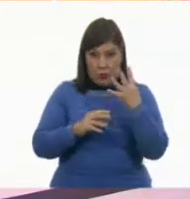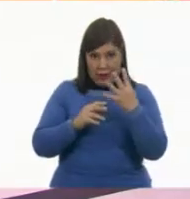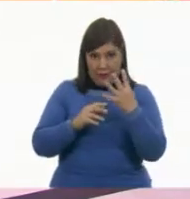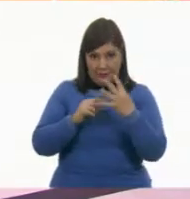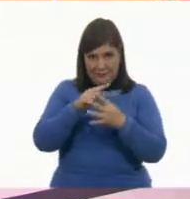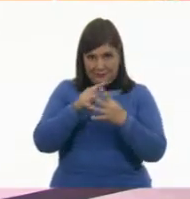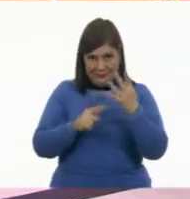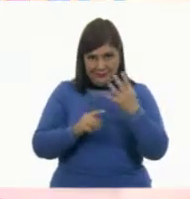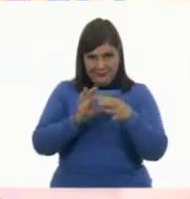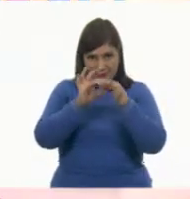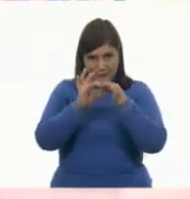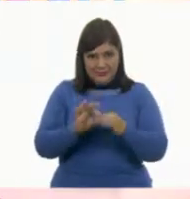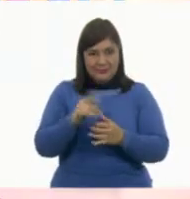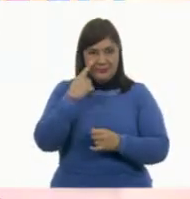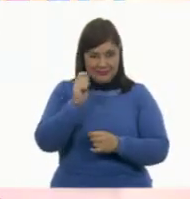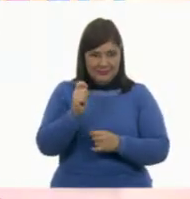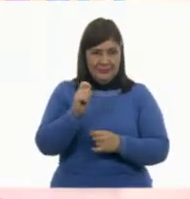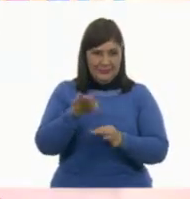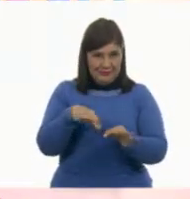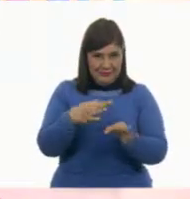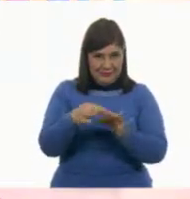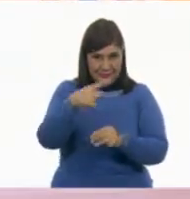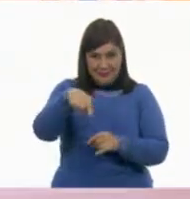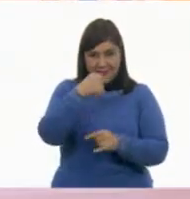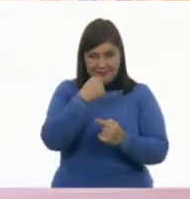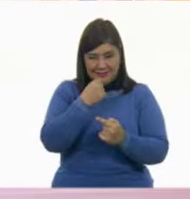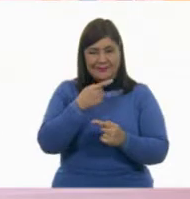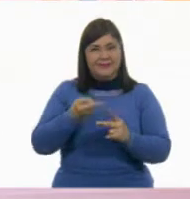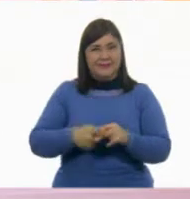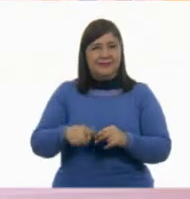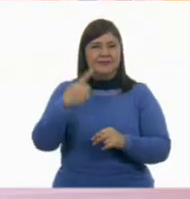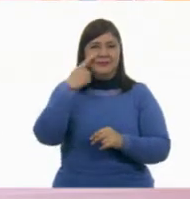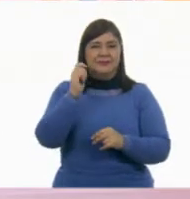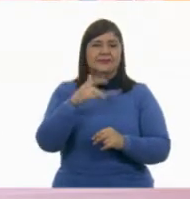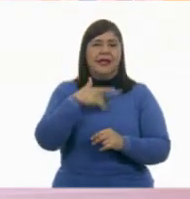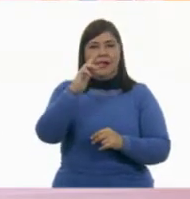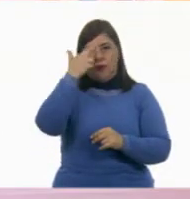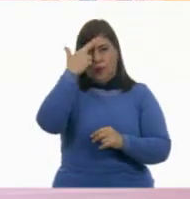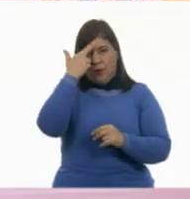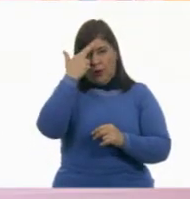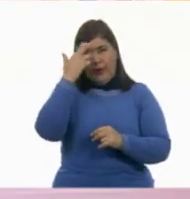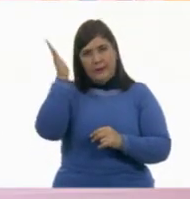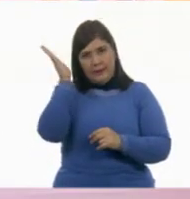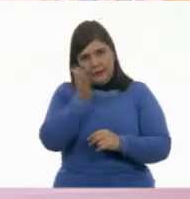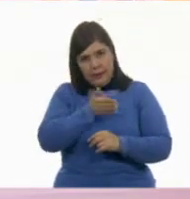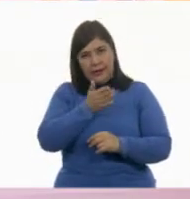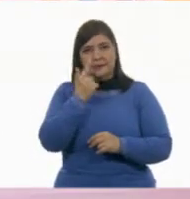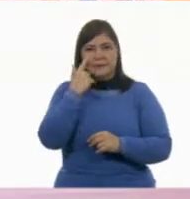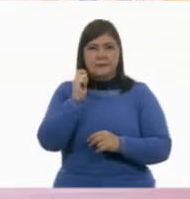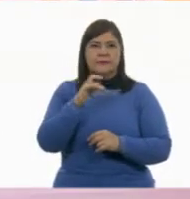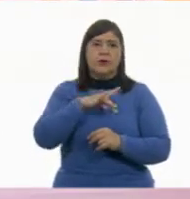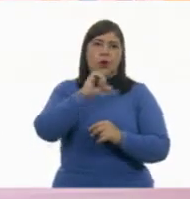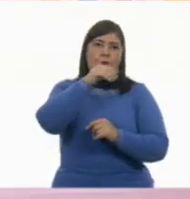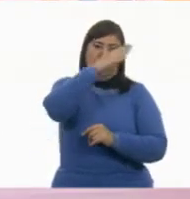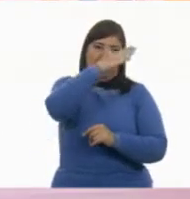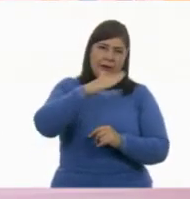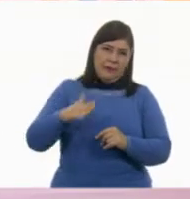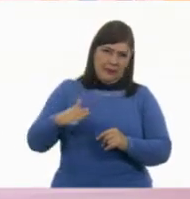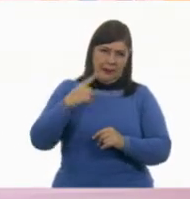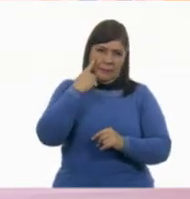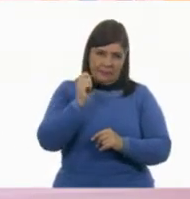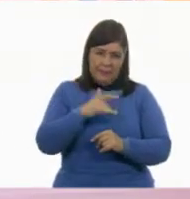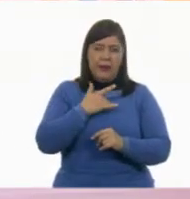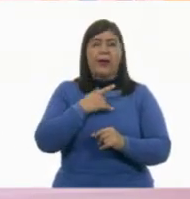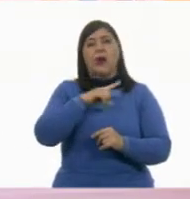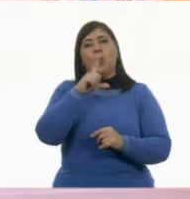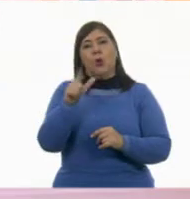Ok. ¿Listas, niños y niños? Empezamos. Recuerden, primero diagonal, después segunda parte diagonal al otro lado, siguiente